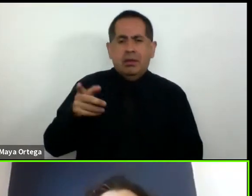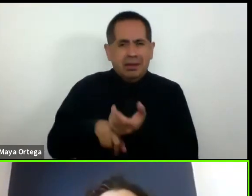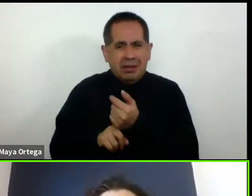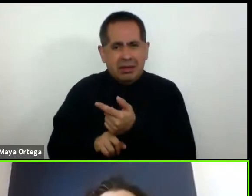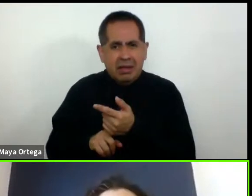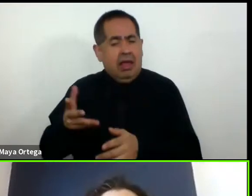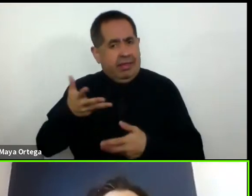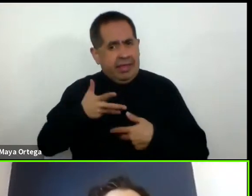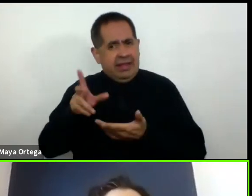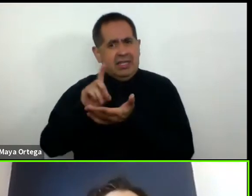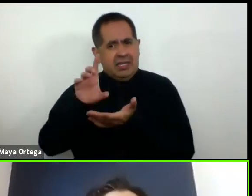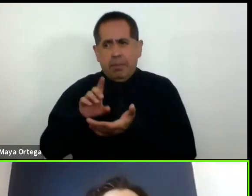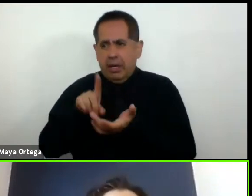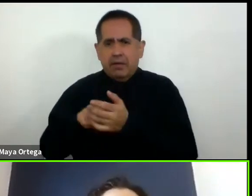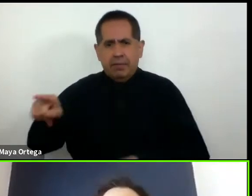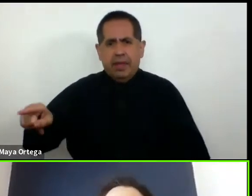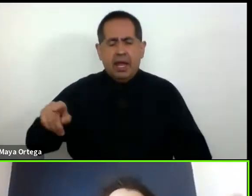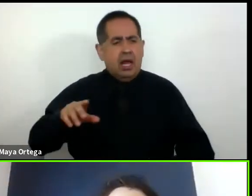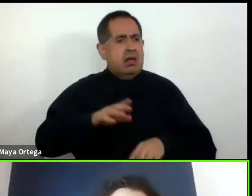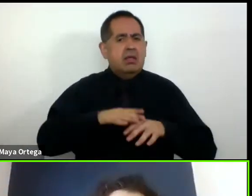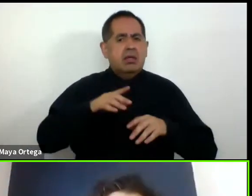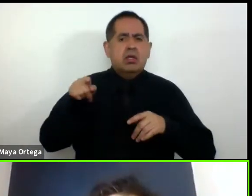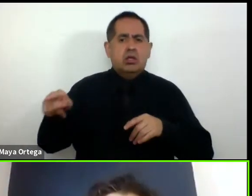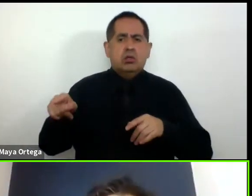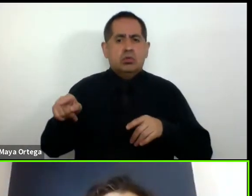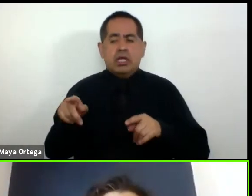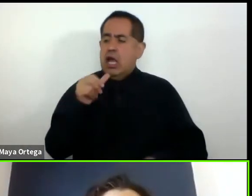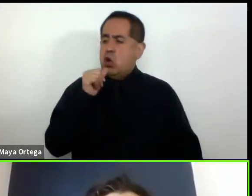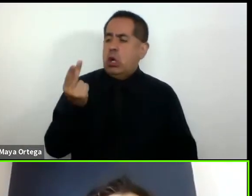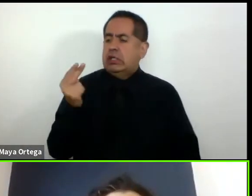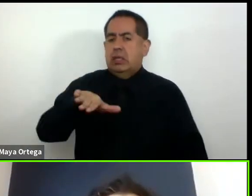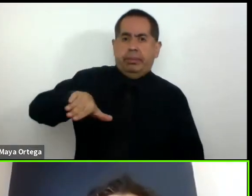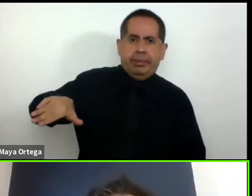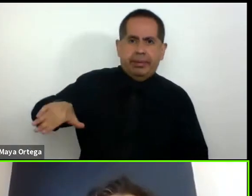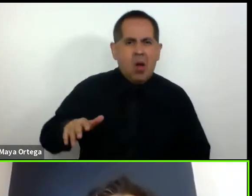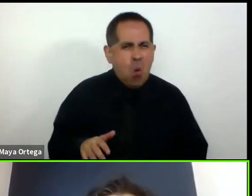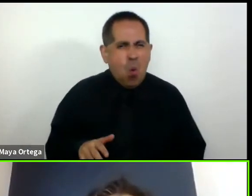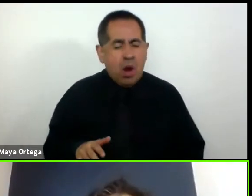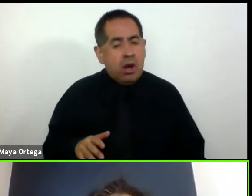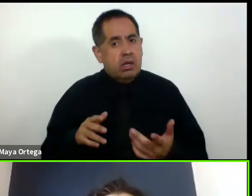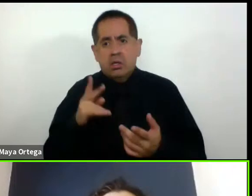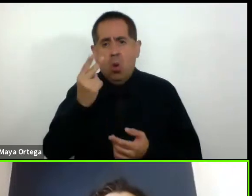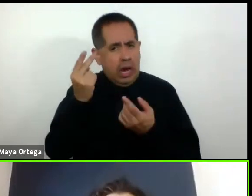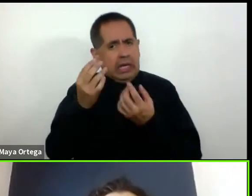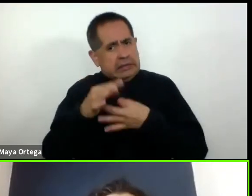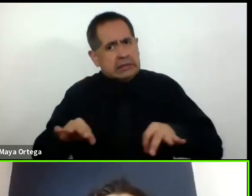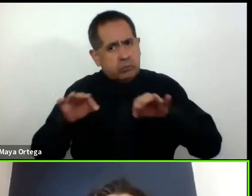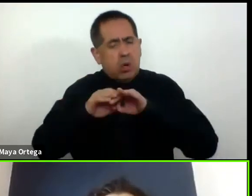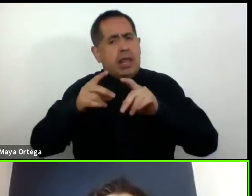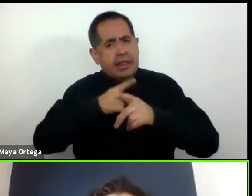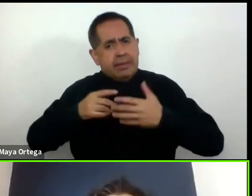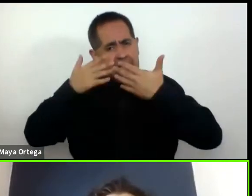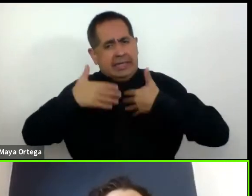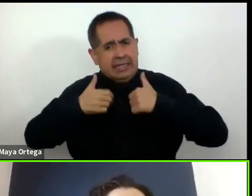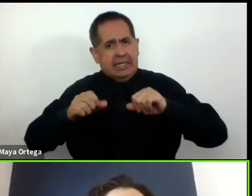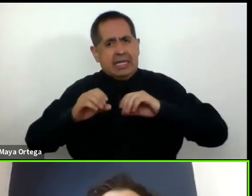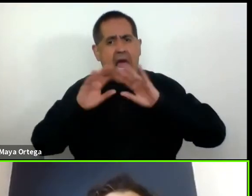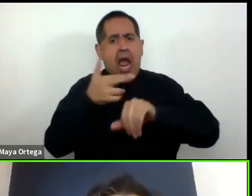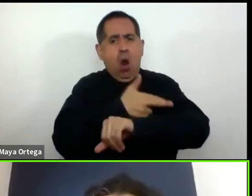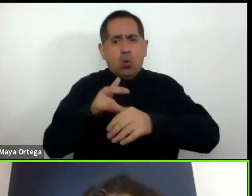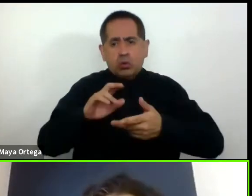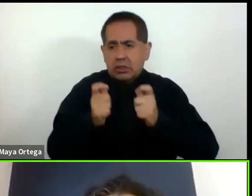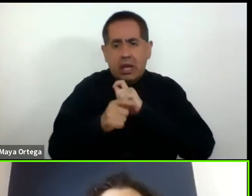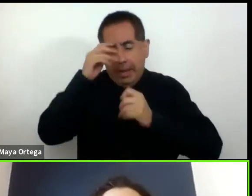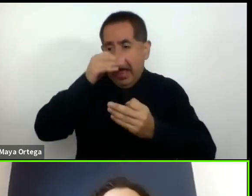una discapacidad, nos dicen como facilitadores, usted ya no es necesario. Es bien importante entender que los ajustes de procedimiento son para